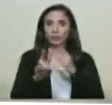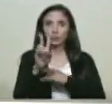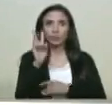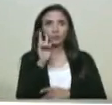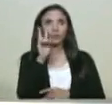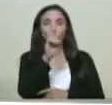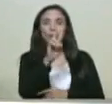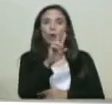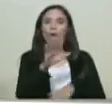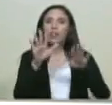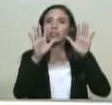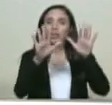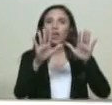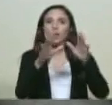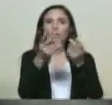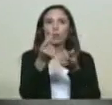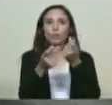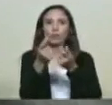bolívares, el nuevo billete de 10 bolívares.